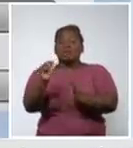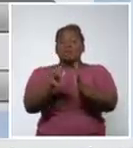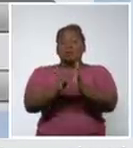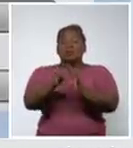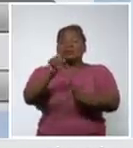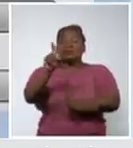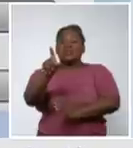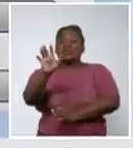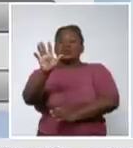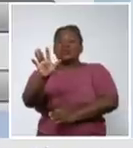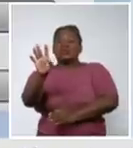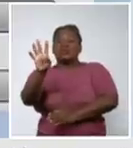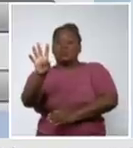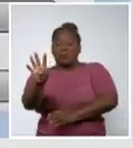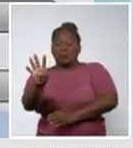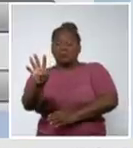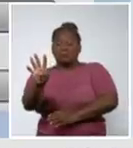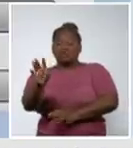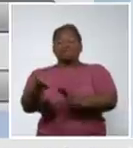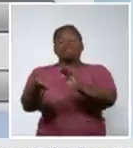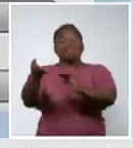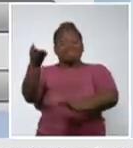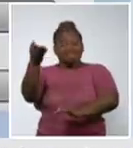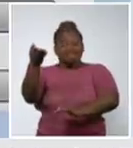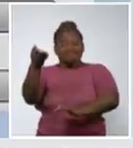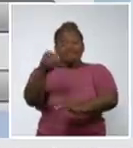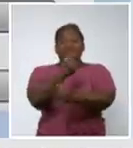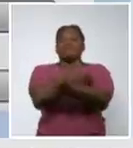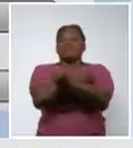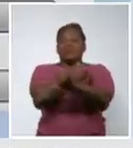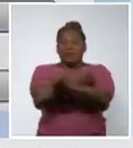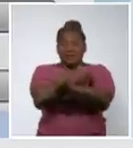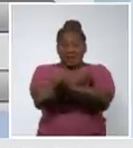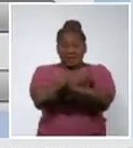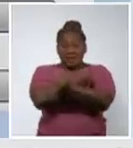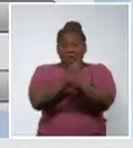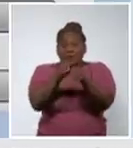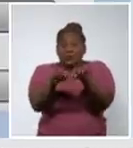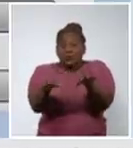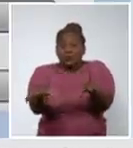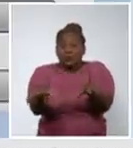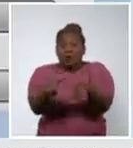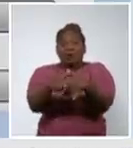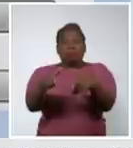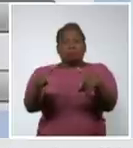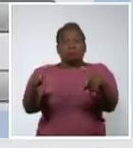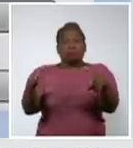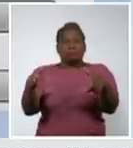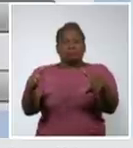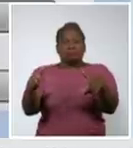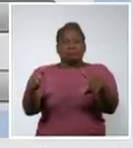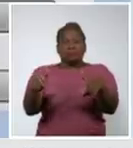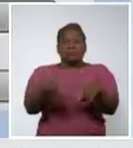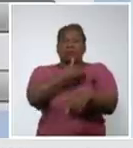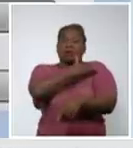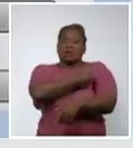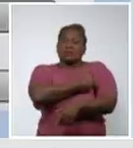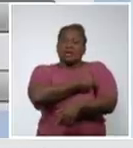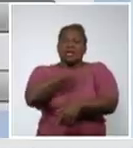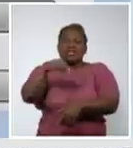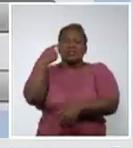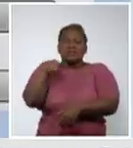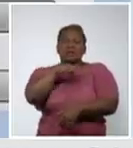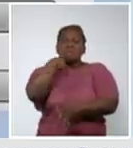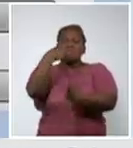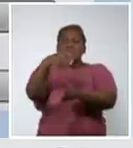21.086.154, muy elevado, con mucho riesgo de transmisión, y que lamentablemente ayer fallecieran